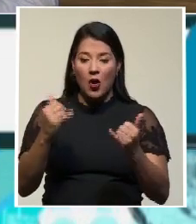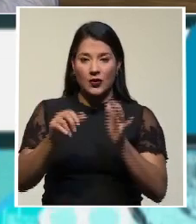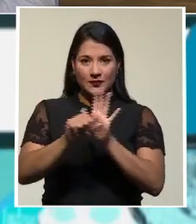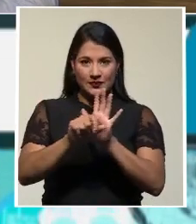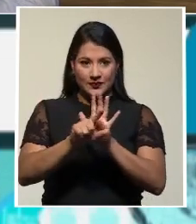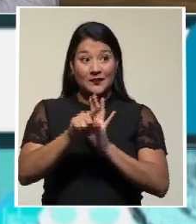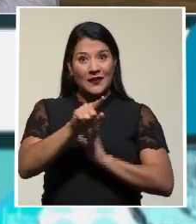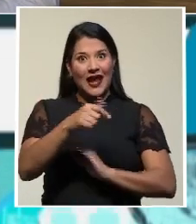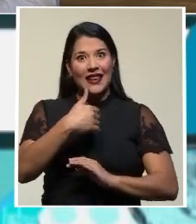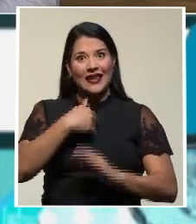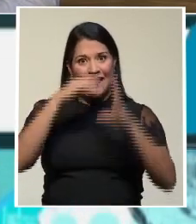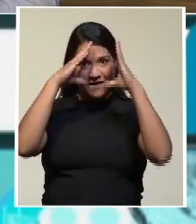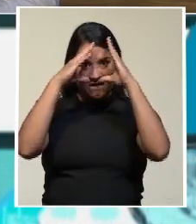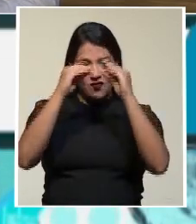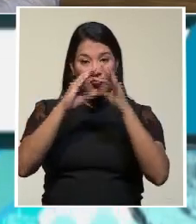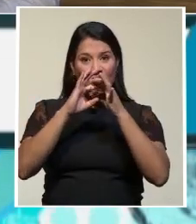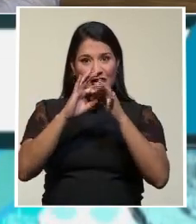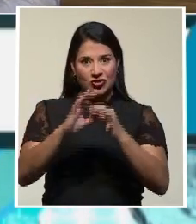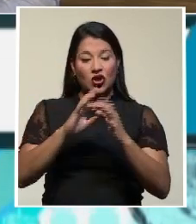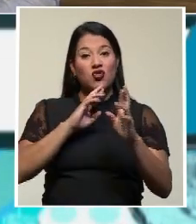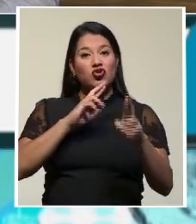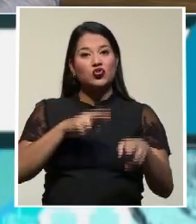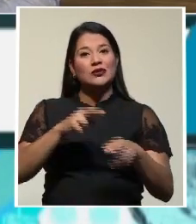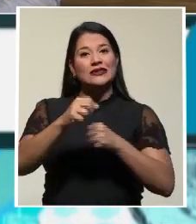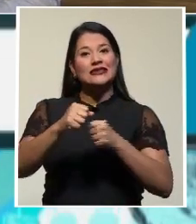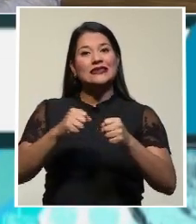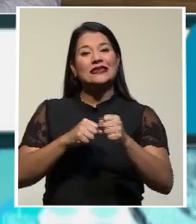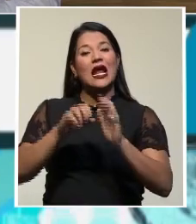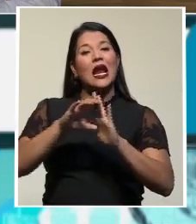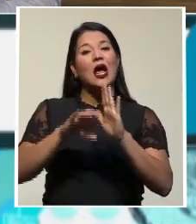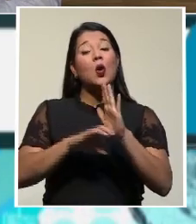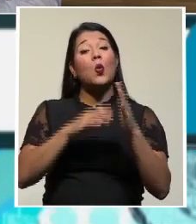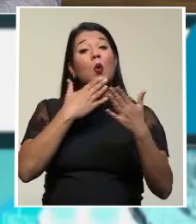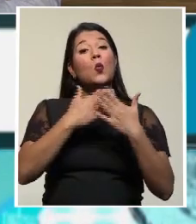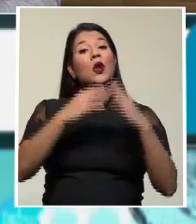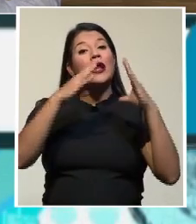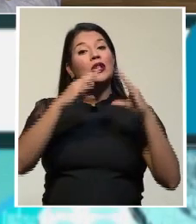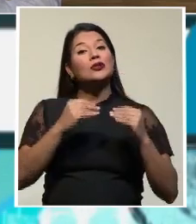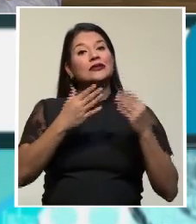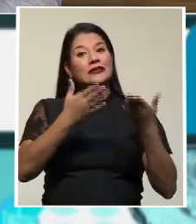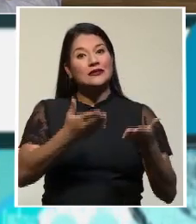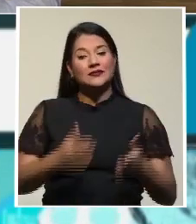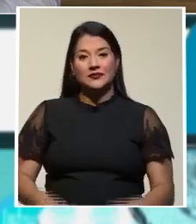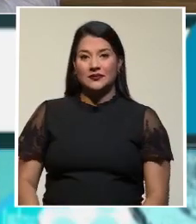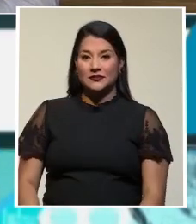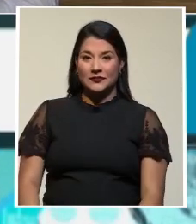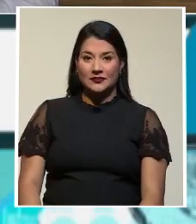pronunciamiento de la Sala Constitucional. Buenas noches, David, adelante.